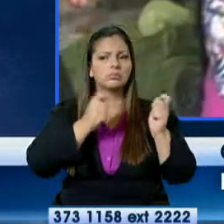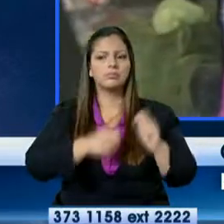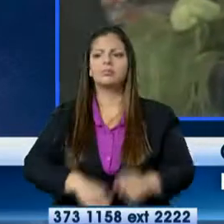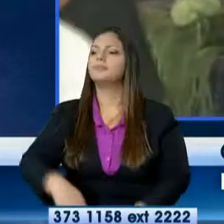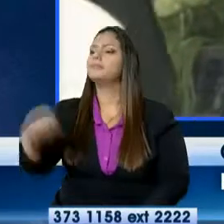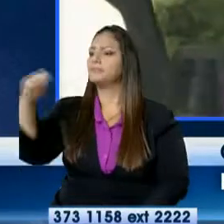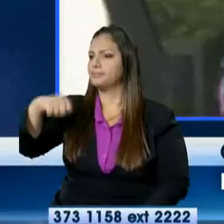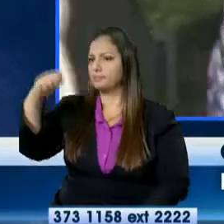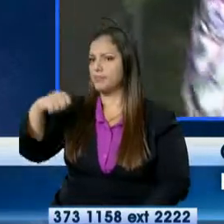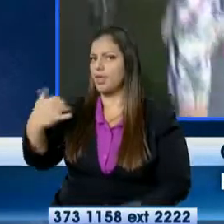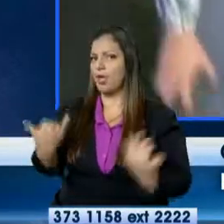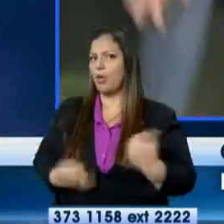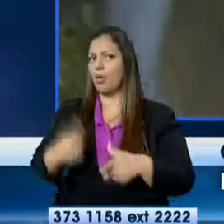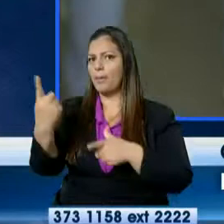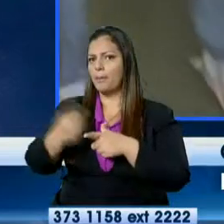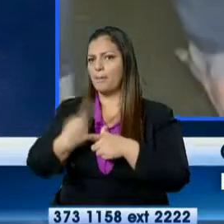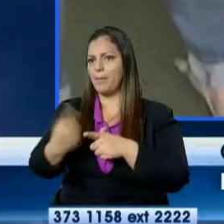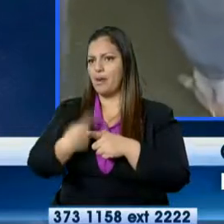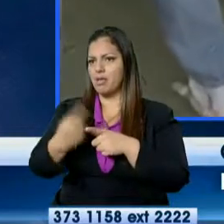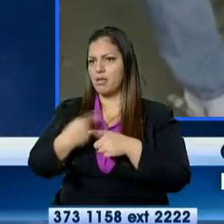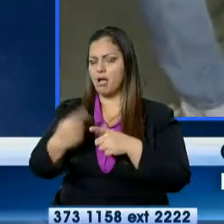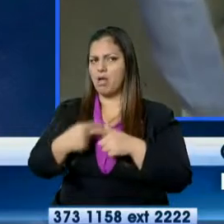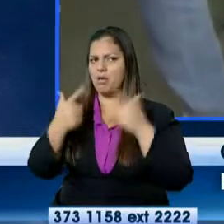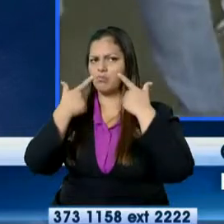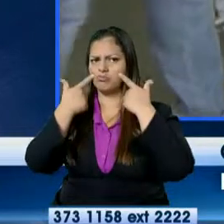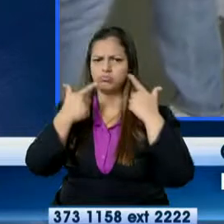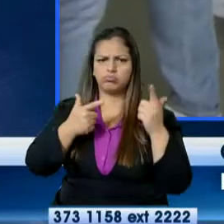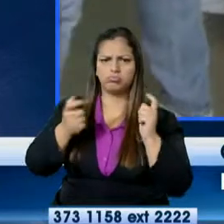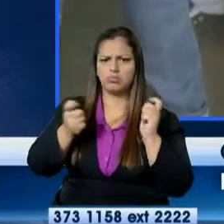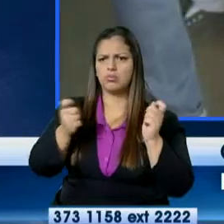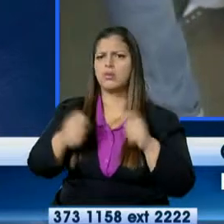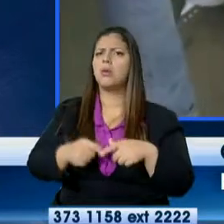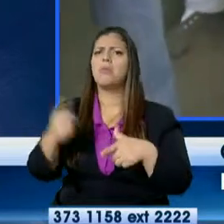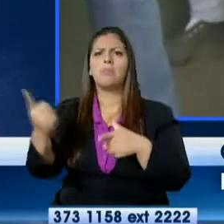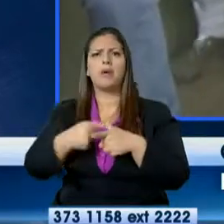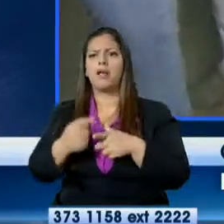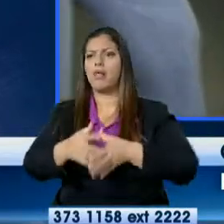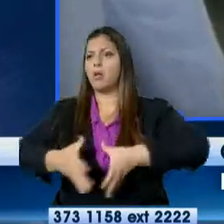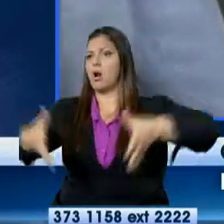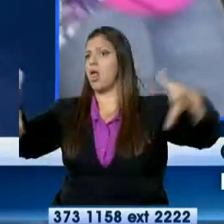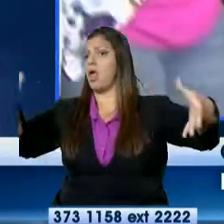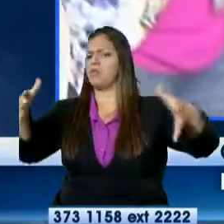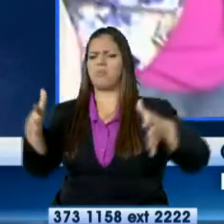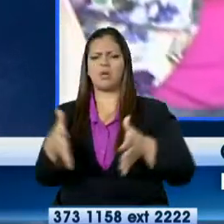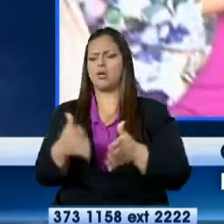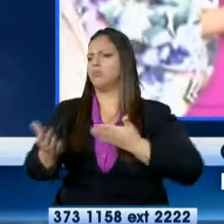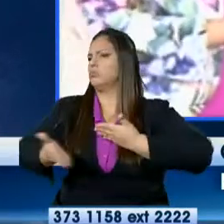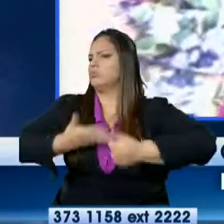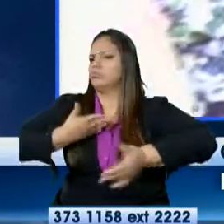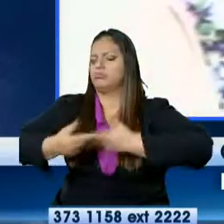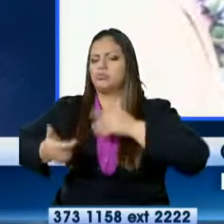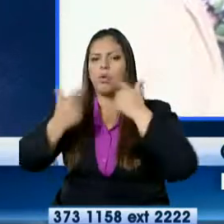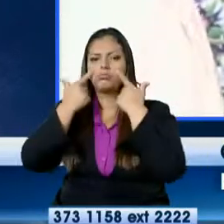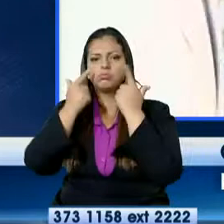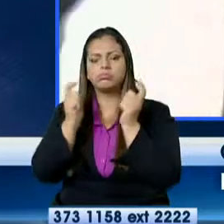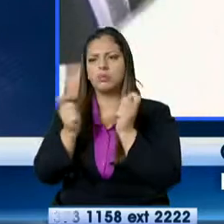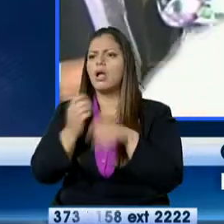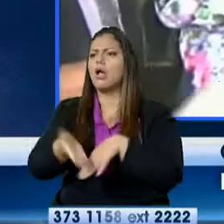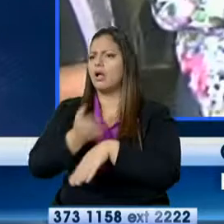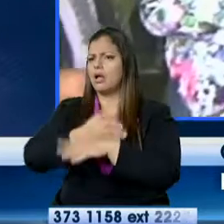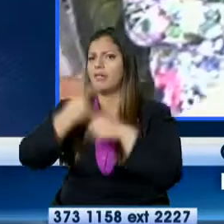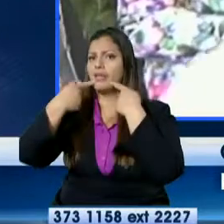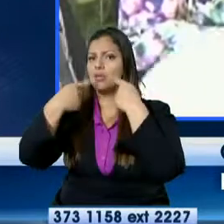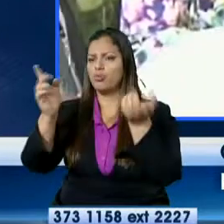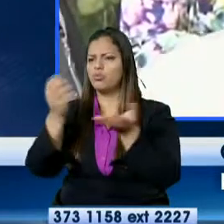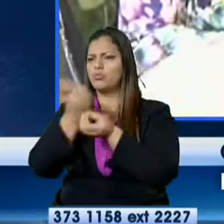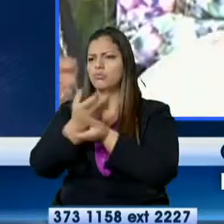control en los mercados ya a los mercados tanto mayoristas como minoristas como ya nosotros habíamos enunciado e incluso